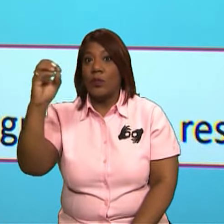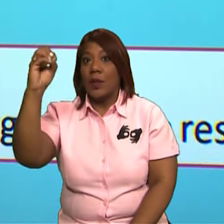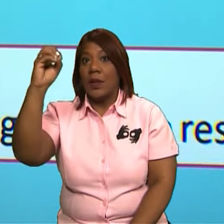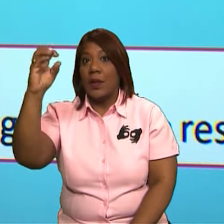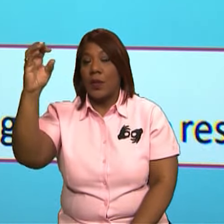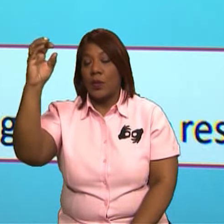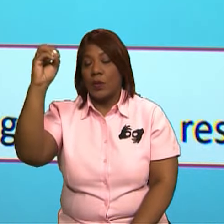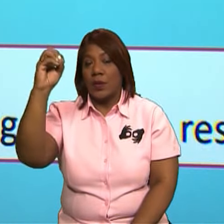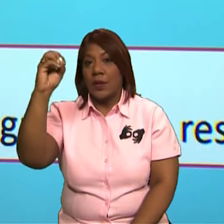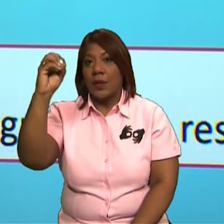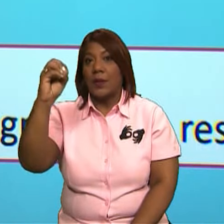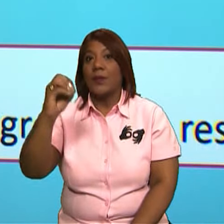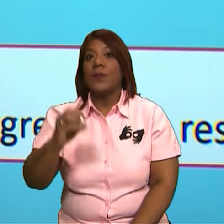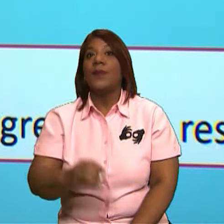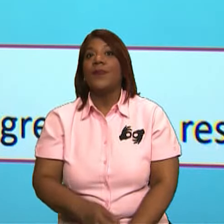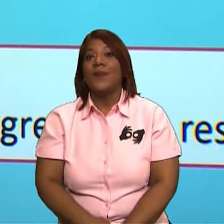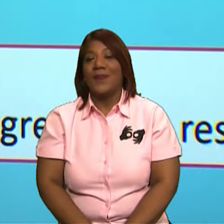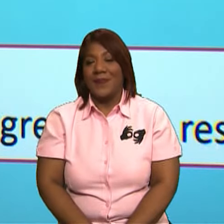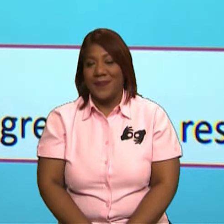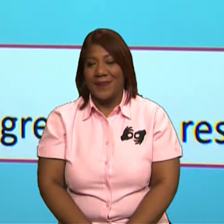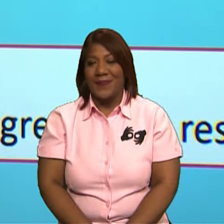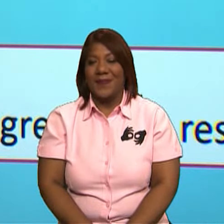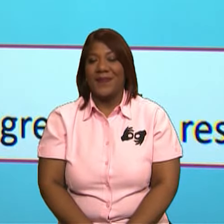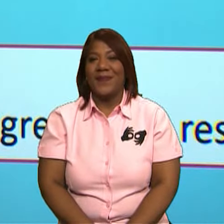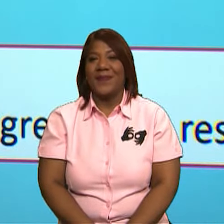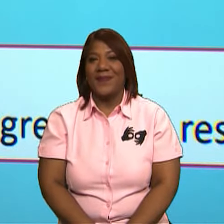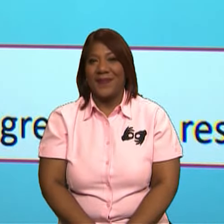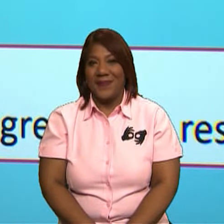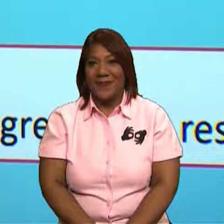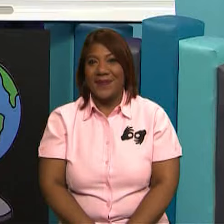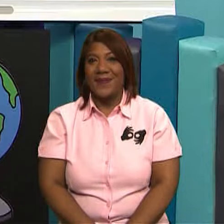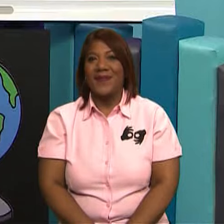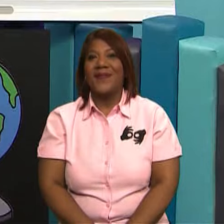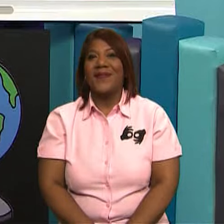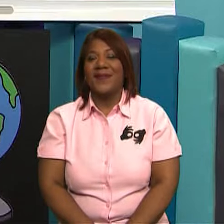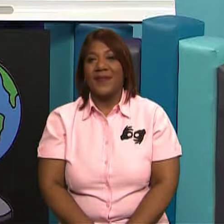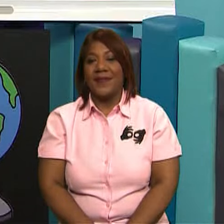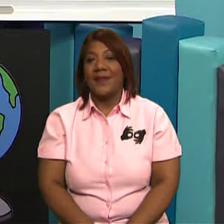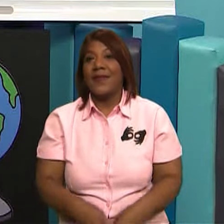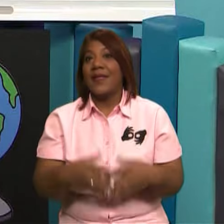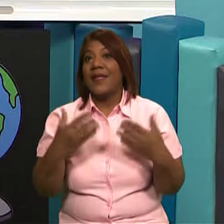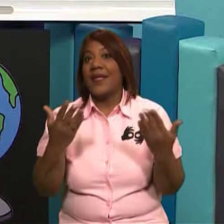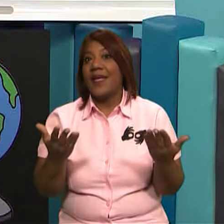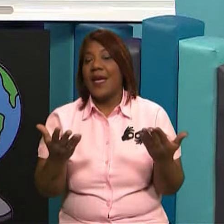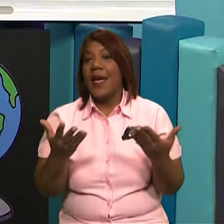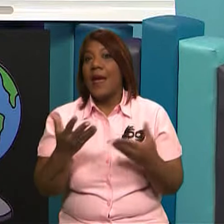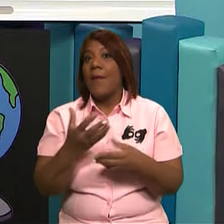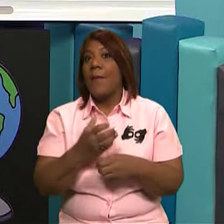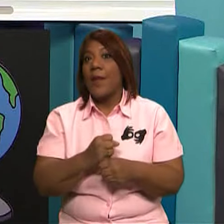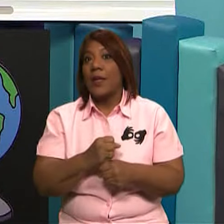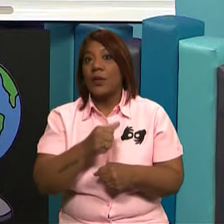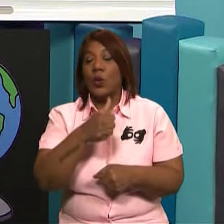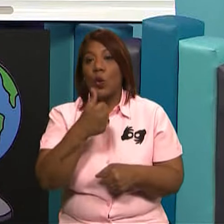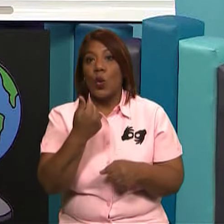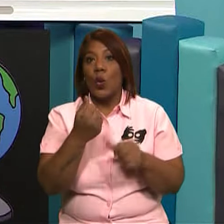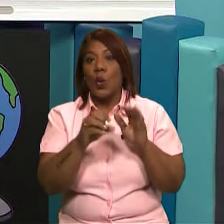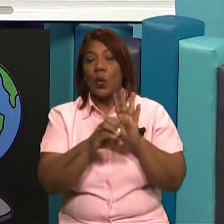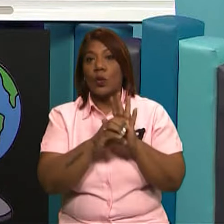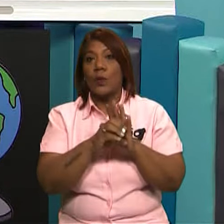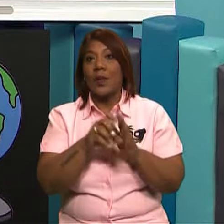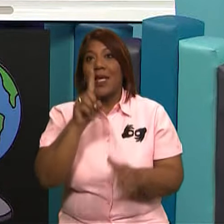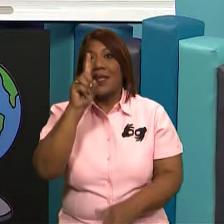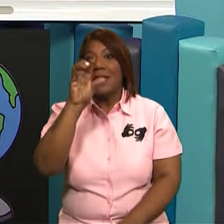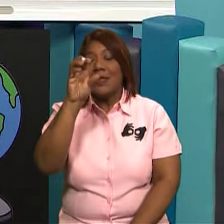que 800 entre 4 es igual a 200. ¿Qué pasaría con el siguiente ejemplo, que es 120 entre